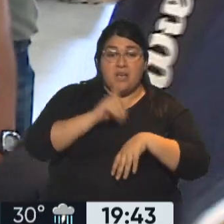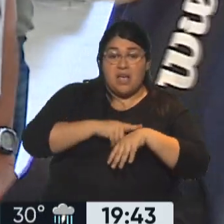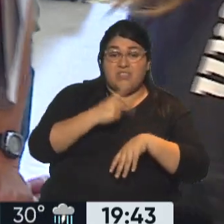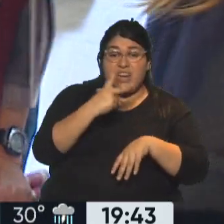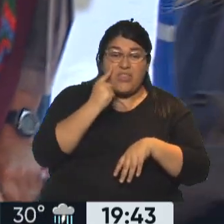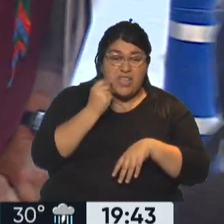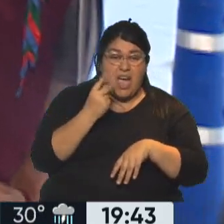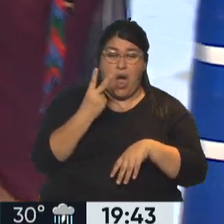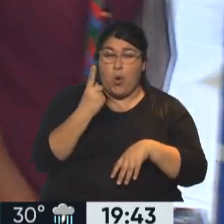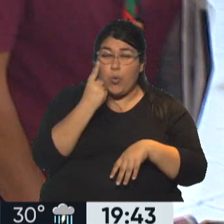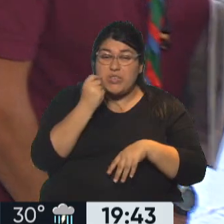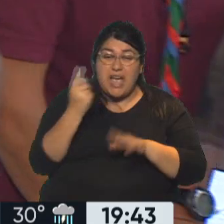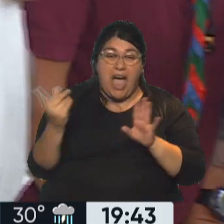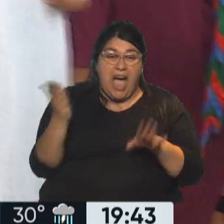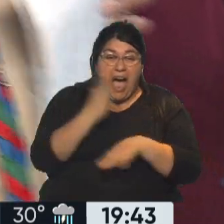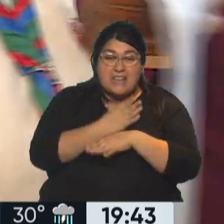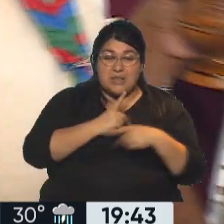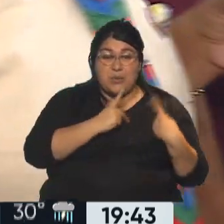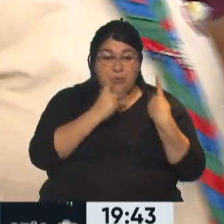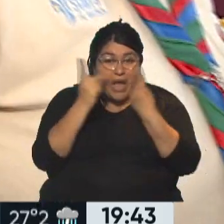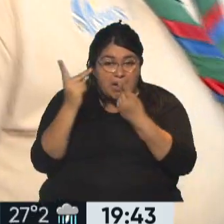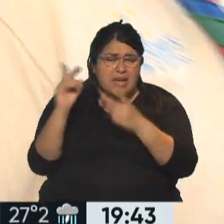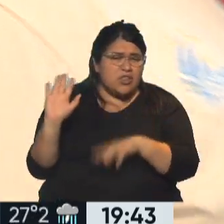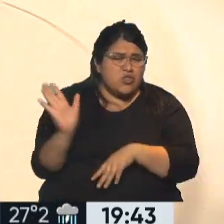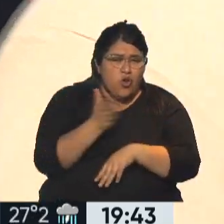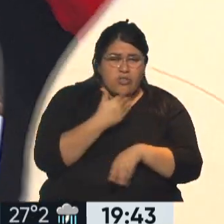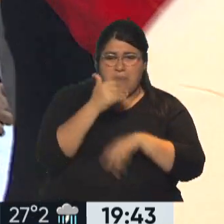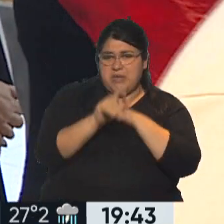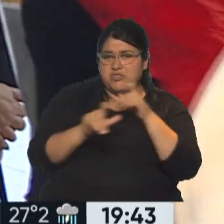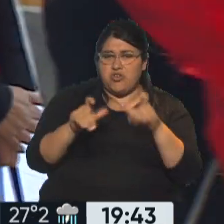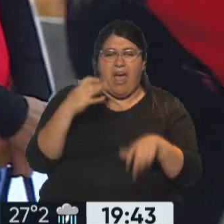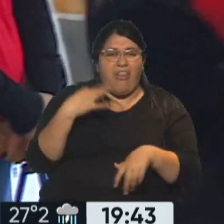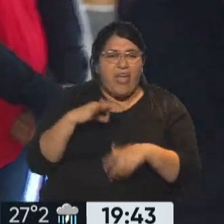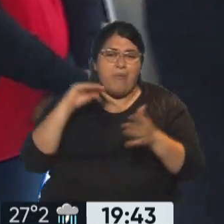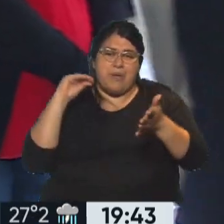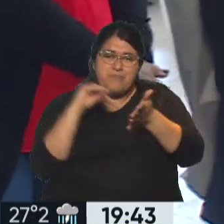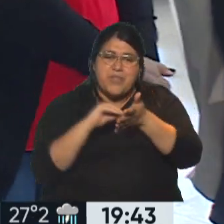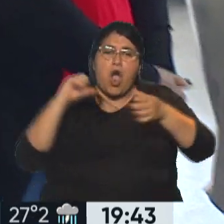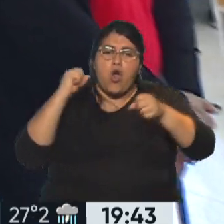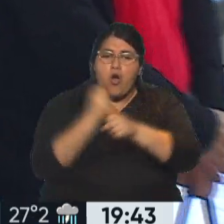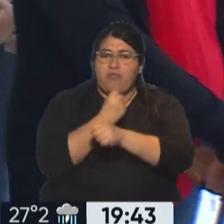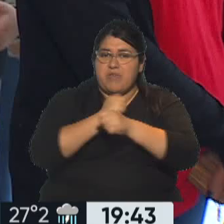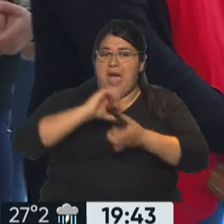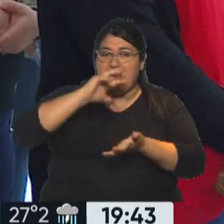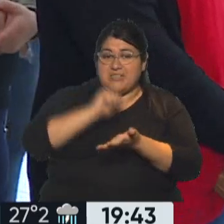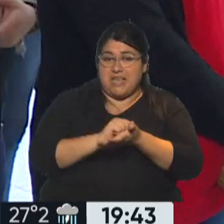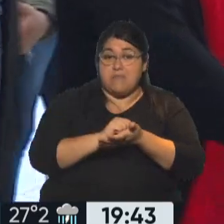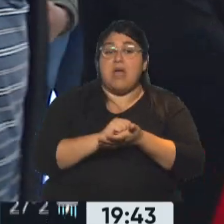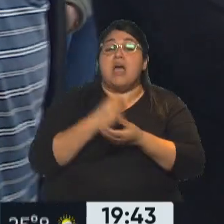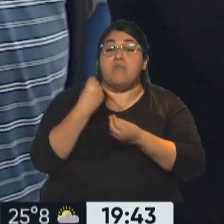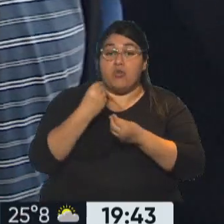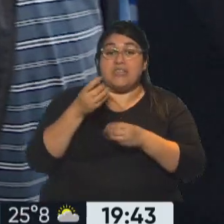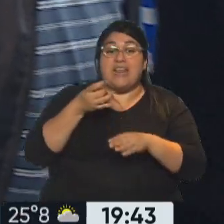y las 24 horas previo al viaje, todos los pasajeros van a tener que confirmar su reserva a través de un formulario que les envía